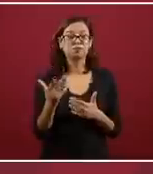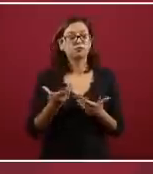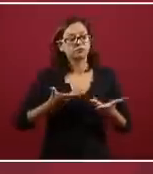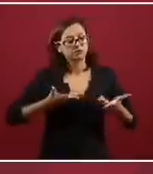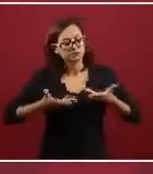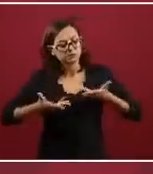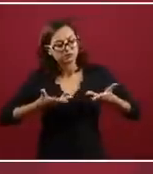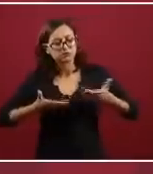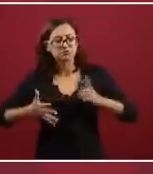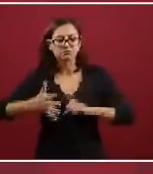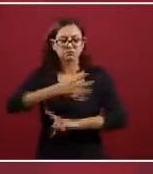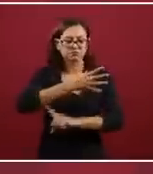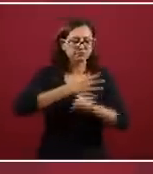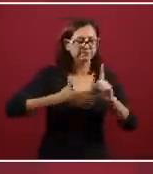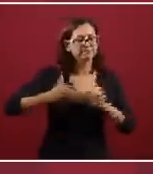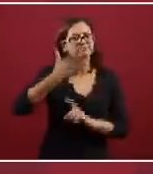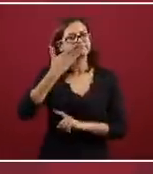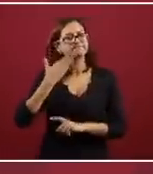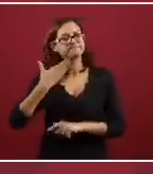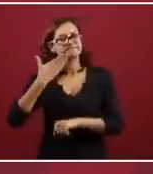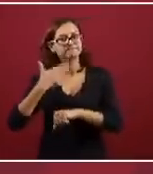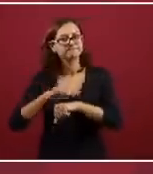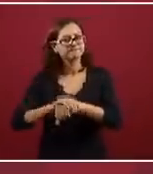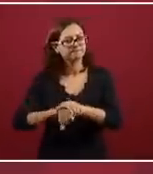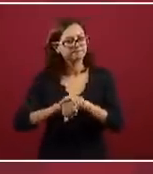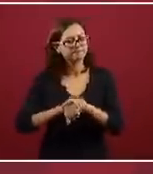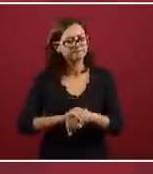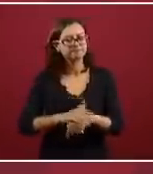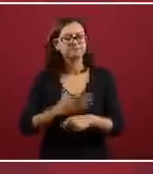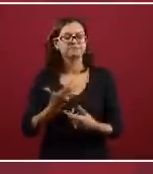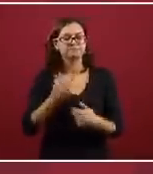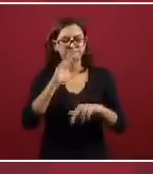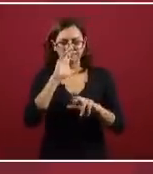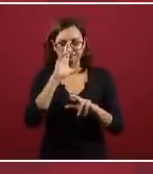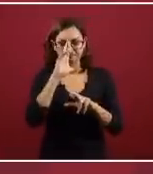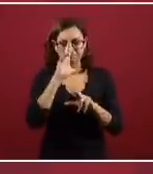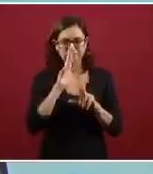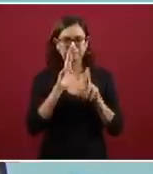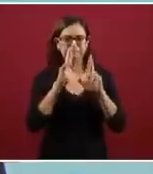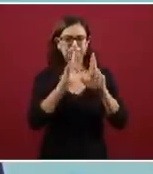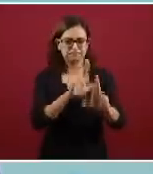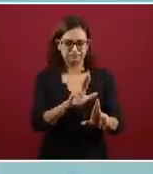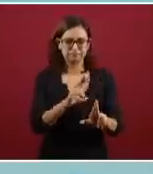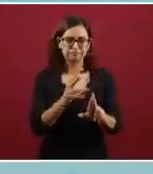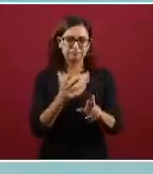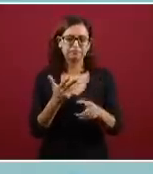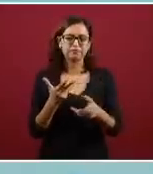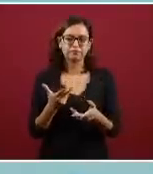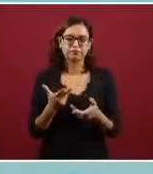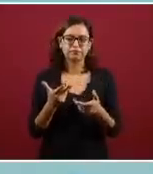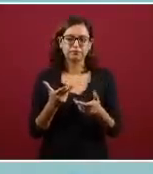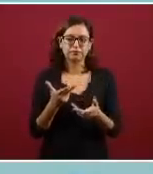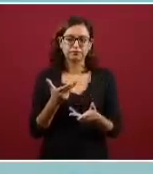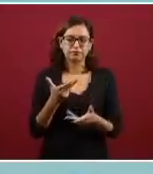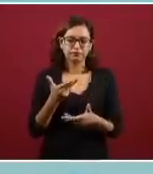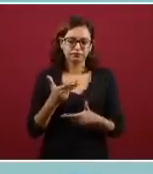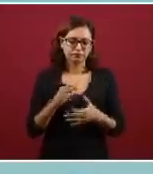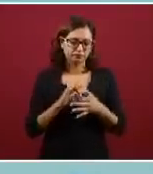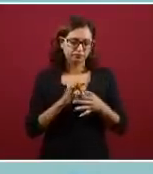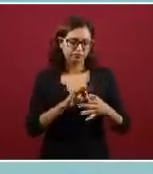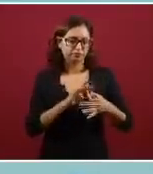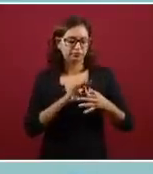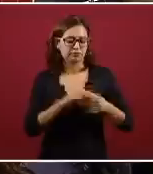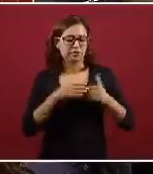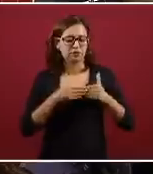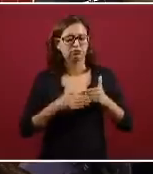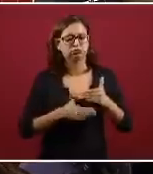adecuada, amistosa, cordial, respetuosa, vamos a tener una asociación durante más de